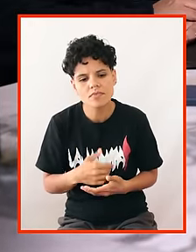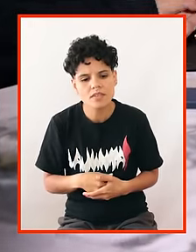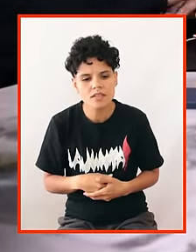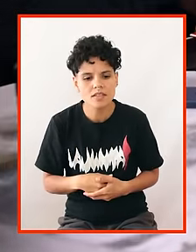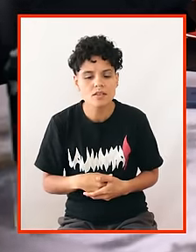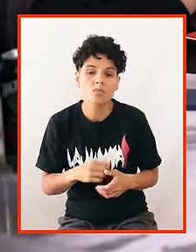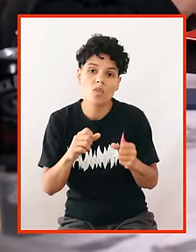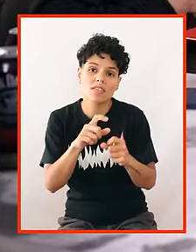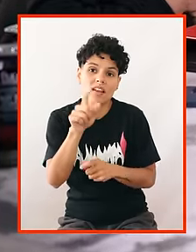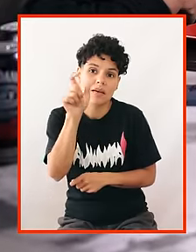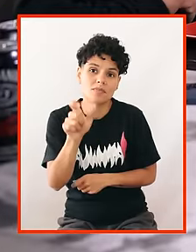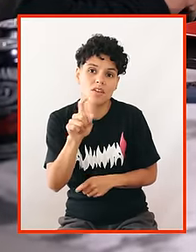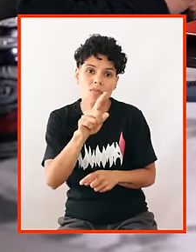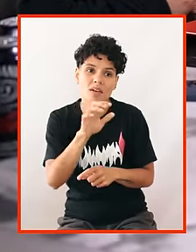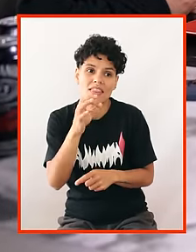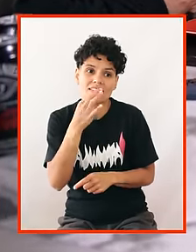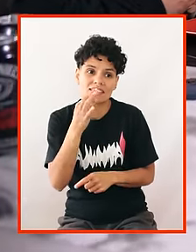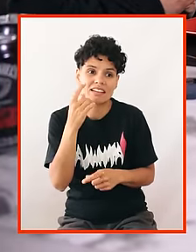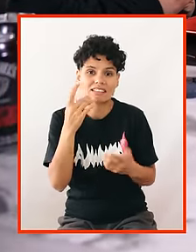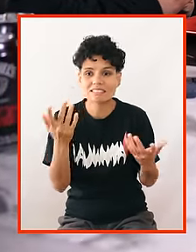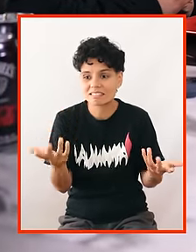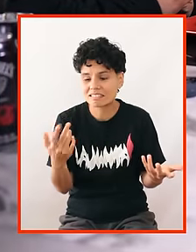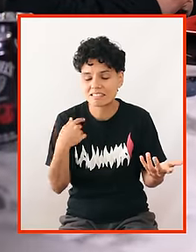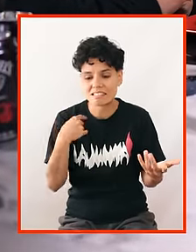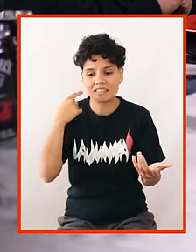hombre con Sani Bueno dijo: ¿Qué hice?